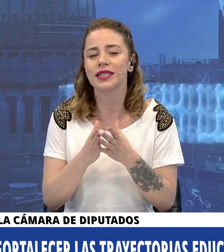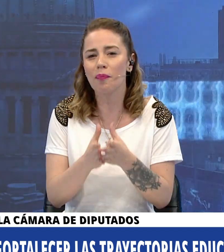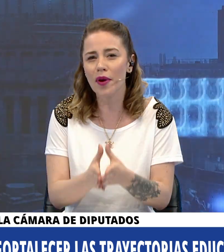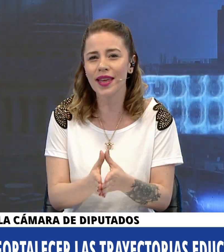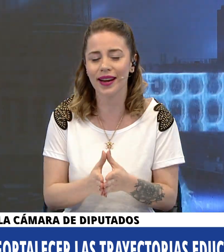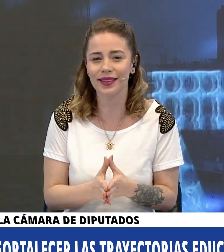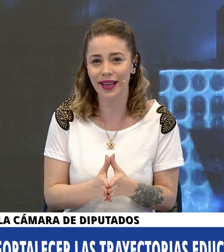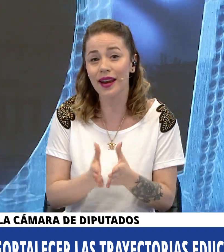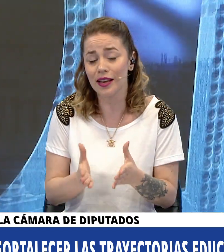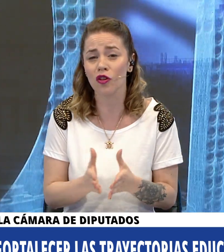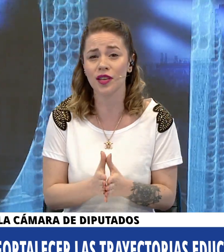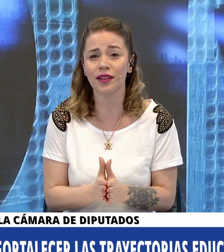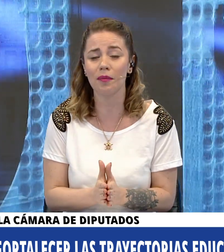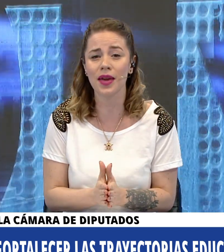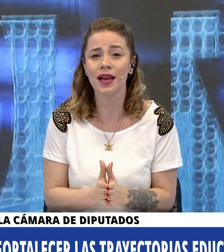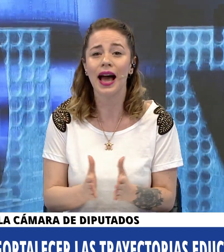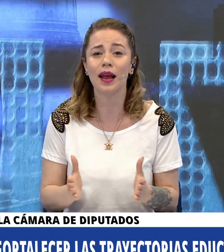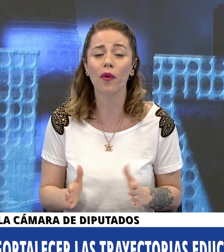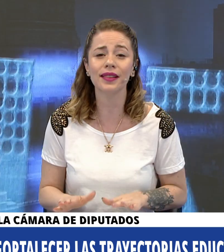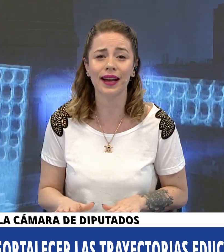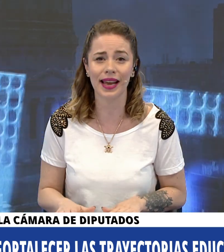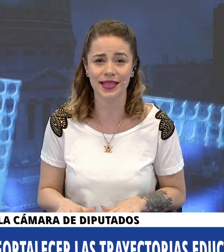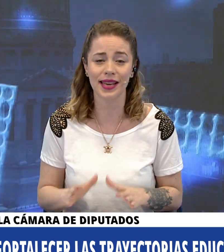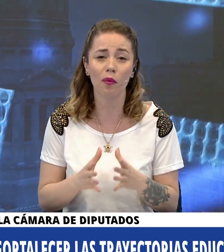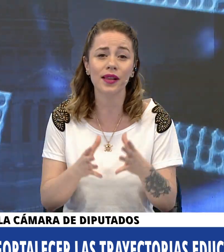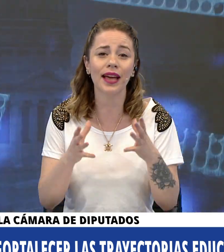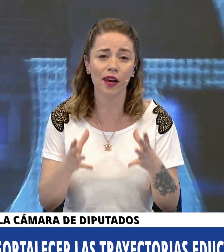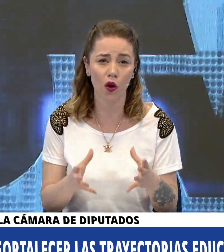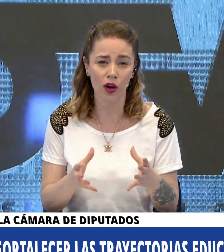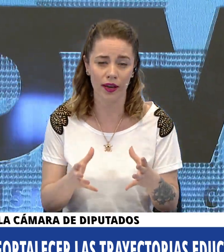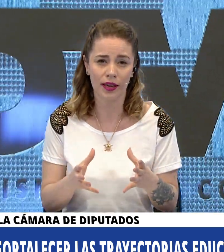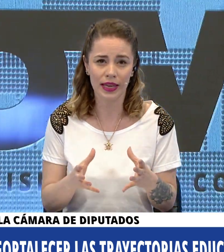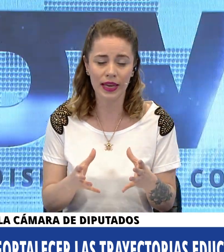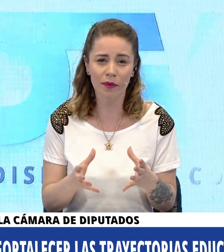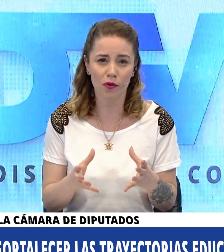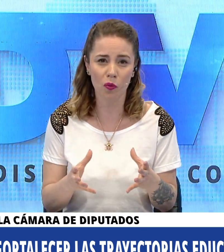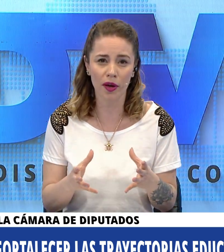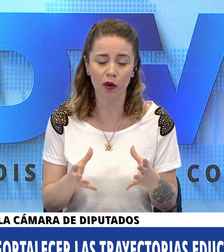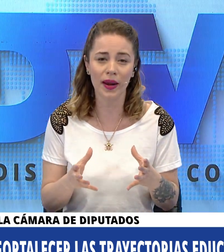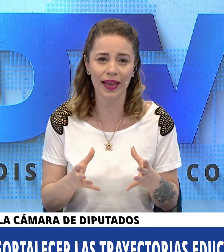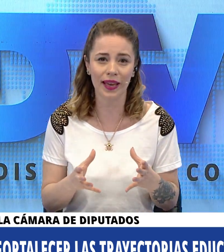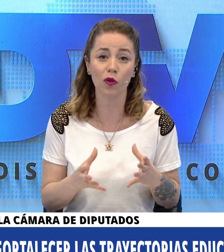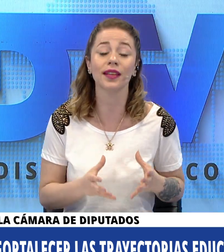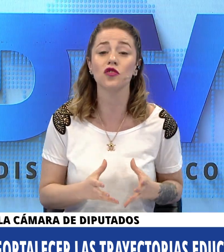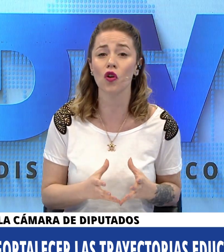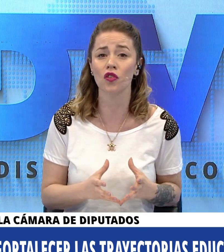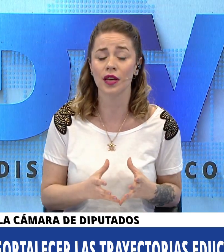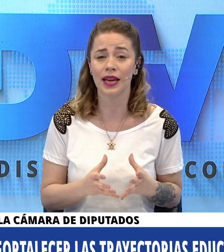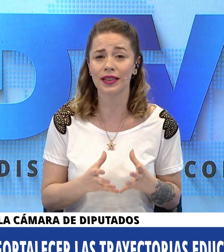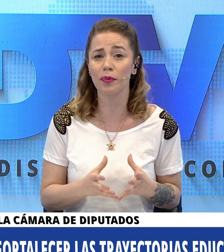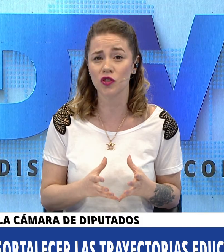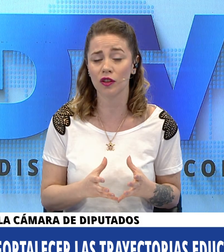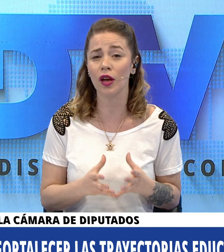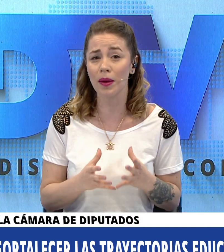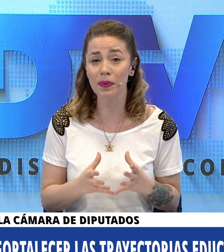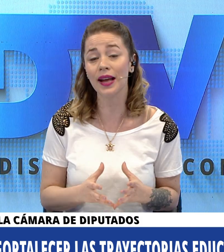chicos se puedan reintegrar y los docentes también a la vuelta a clases, a la vuelta al cole. Y, por supuesto, para que no estén solos en